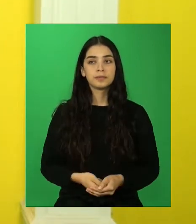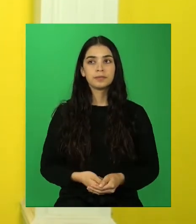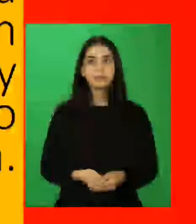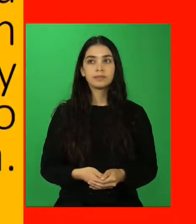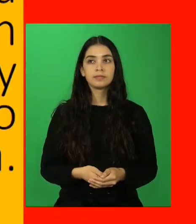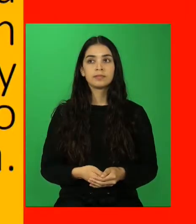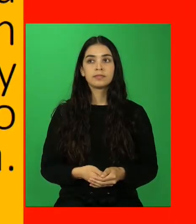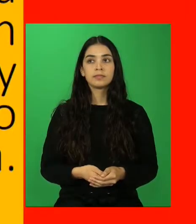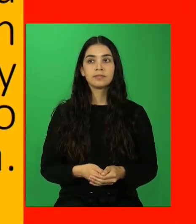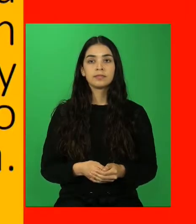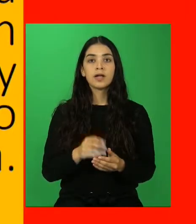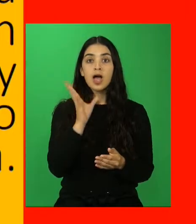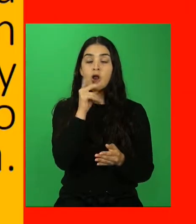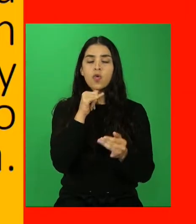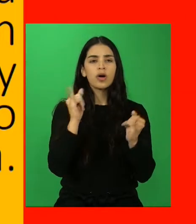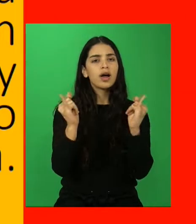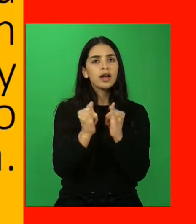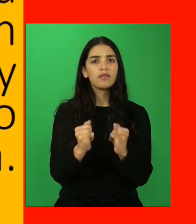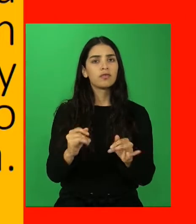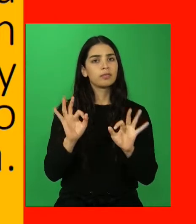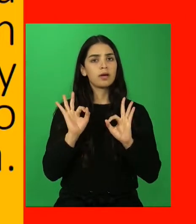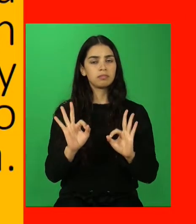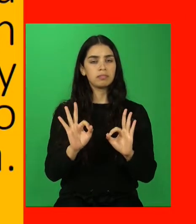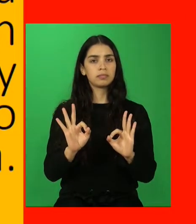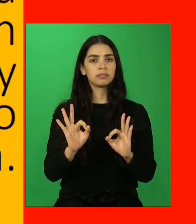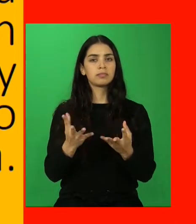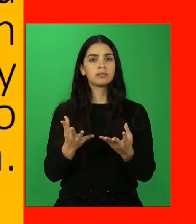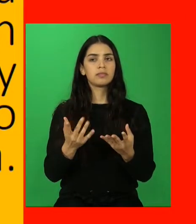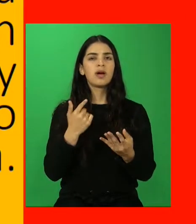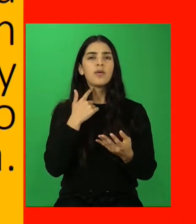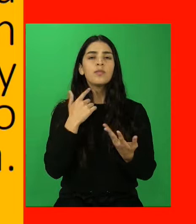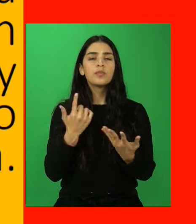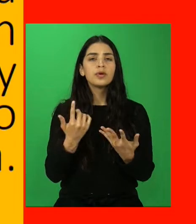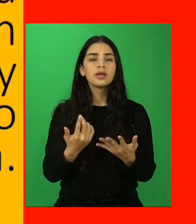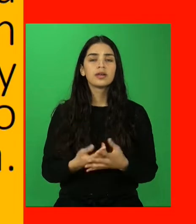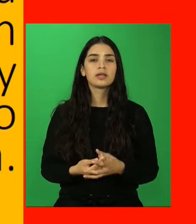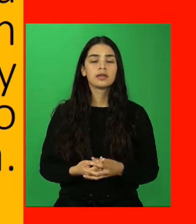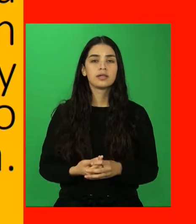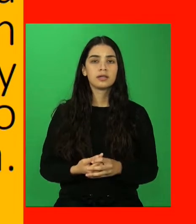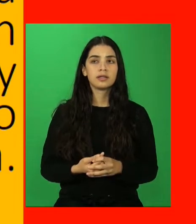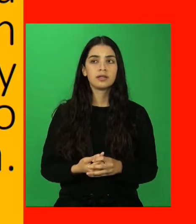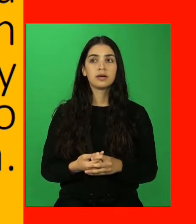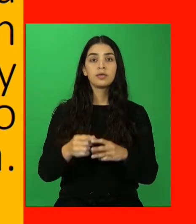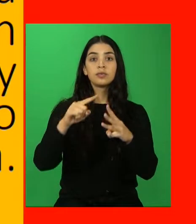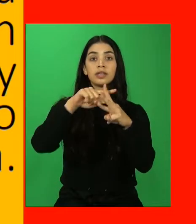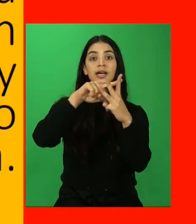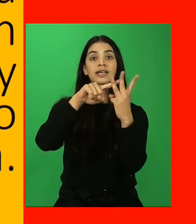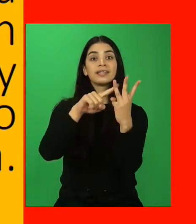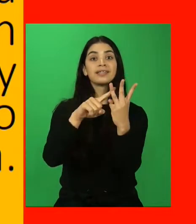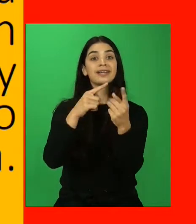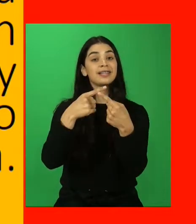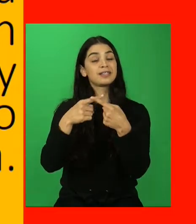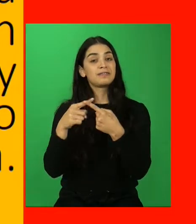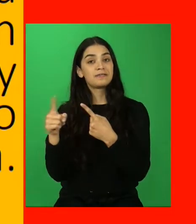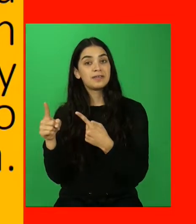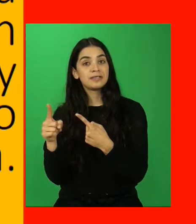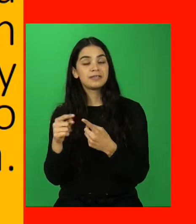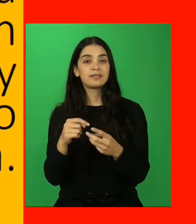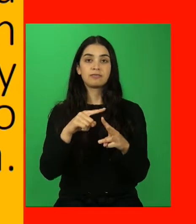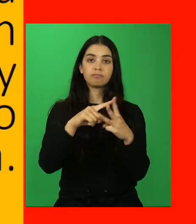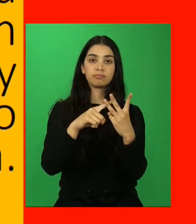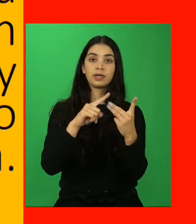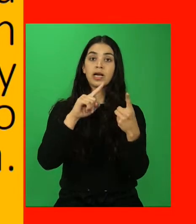no tienen una forma definida, ya que existen tres tipos de estados. Estos